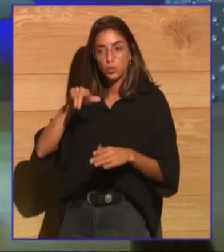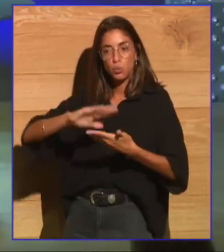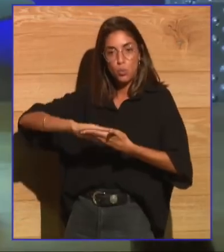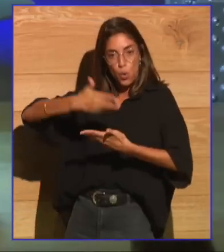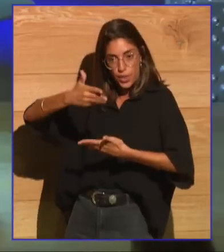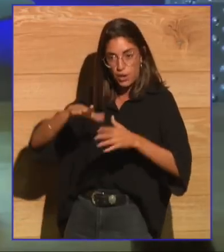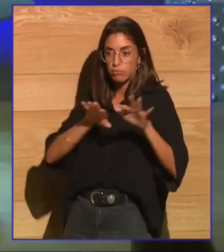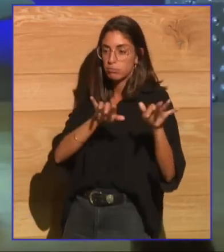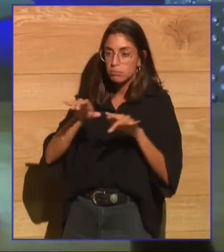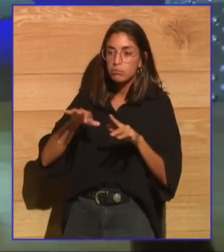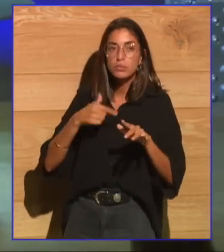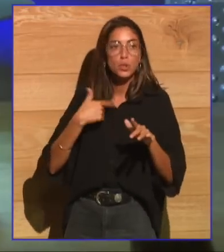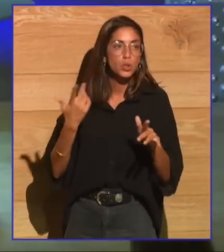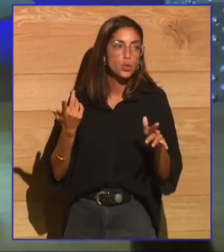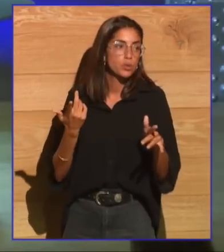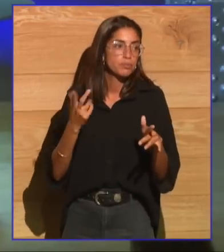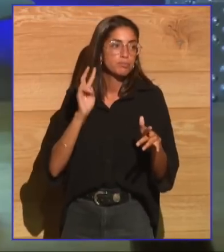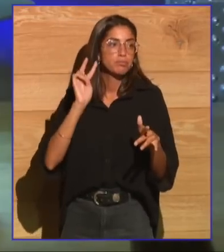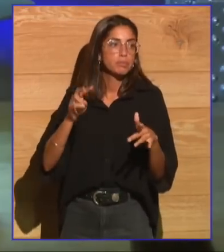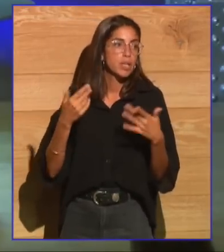que sea estoy viendo lo mejor y